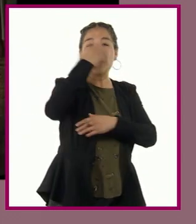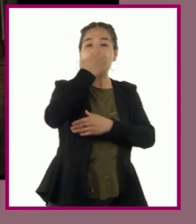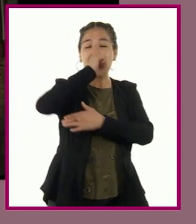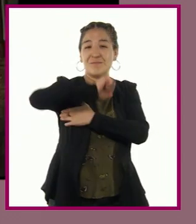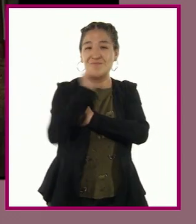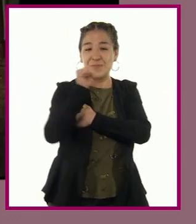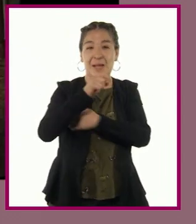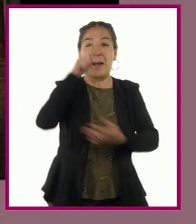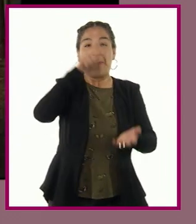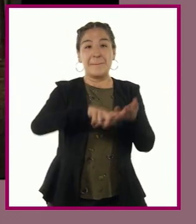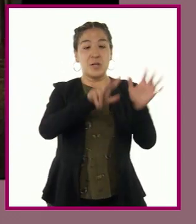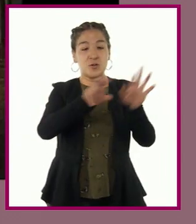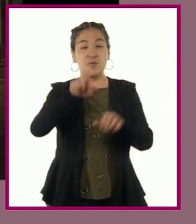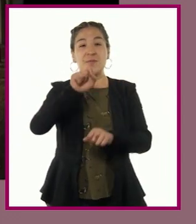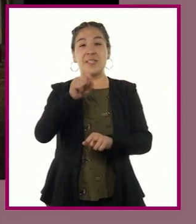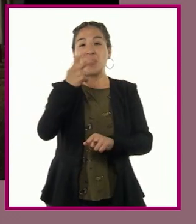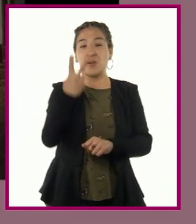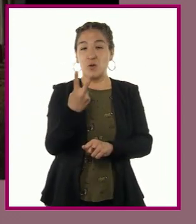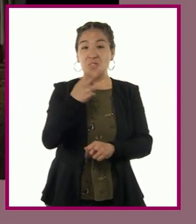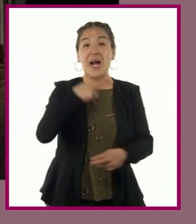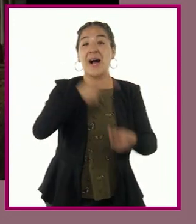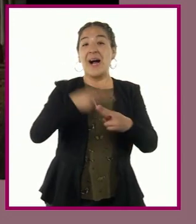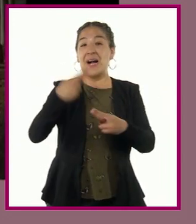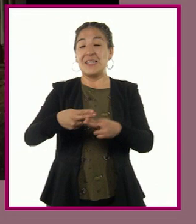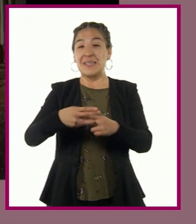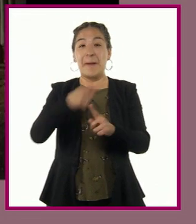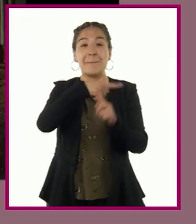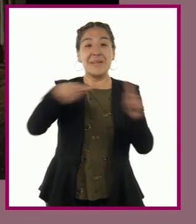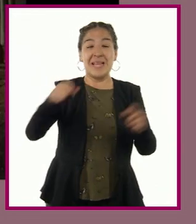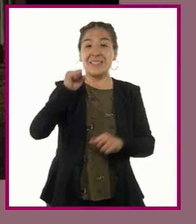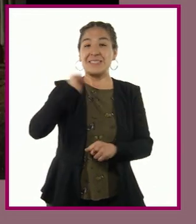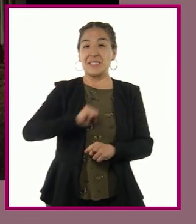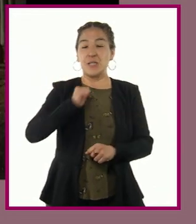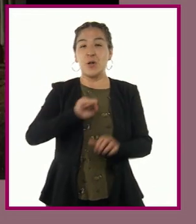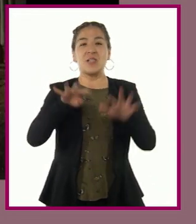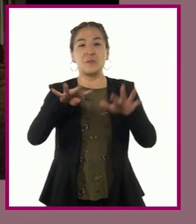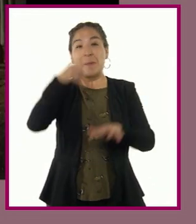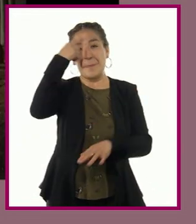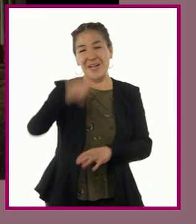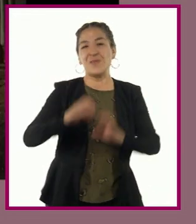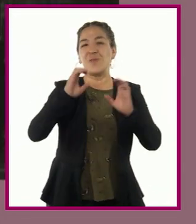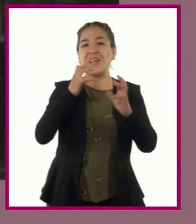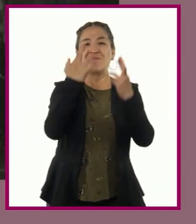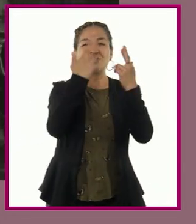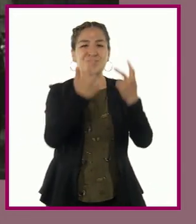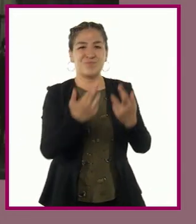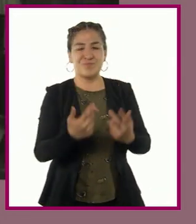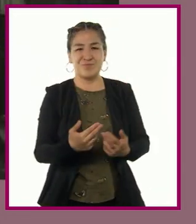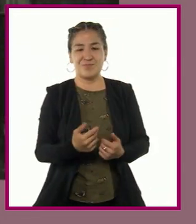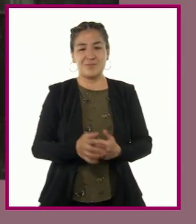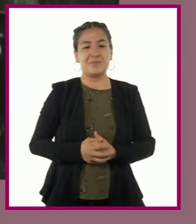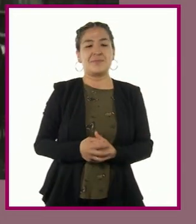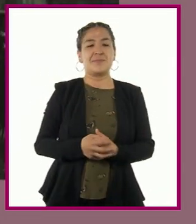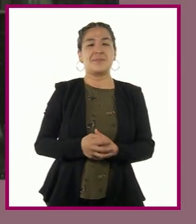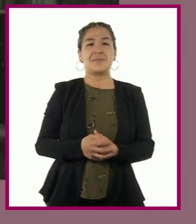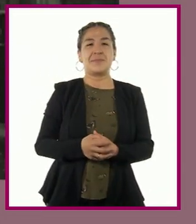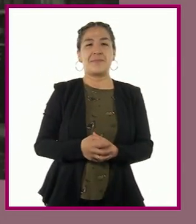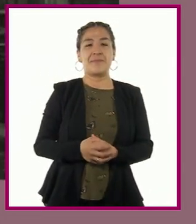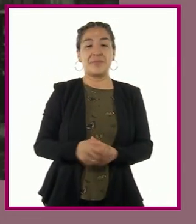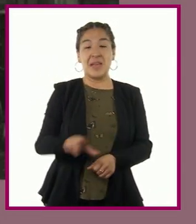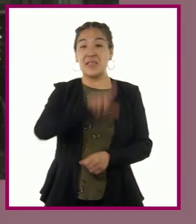de 1822 hasta mediados del siglo XIX para evitar su destrucción.